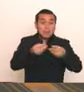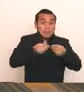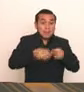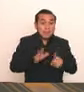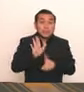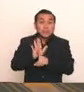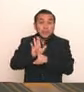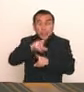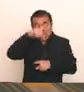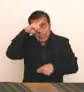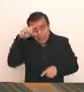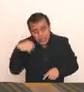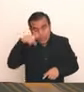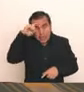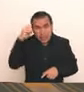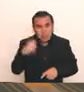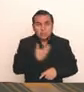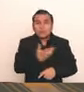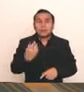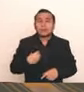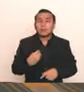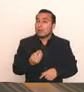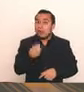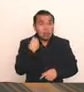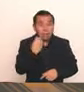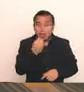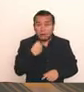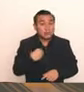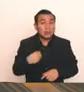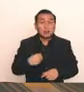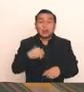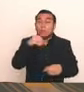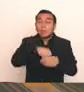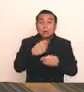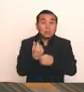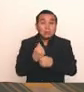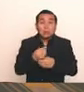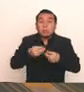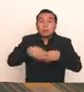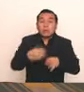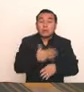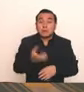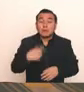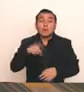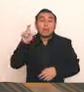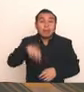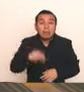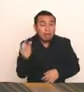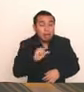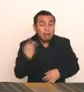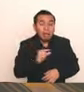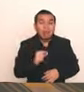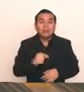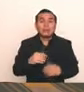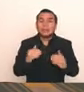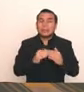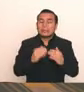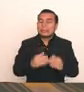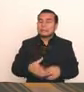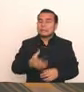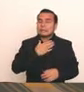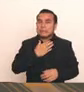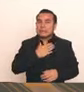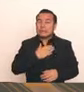a los que no tienen que comer a los que se le acabaron sus ahorros a los que están viviendo con la tarjeta de crédito con la remesa que cada vez es menor